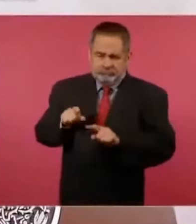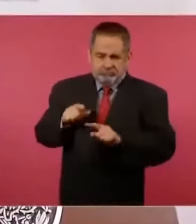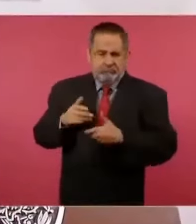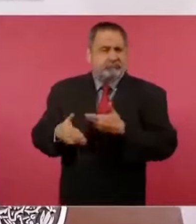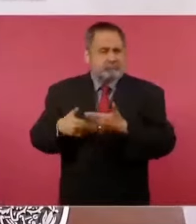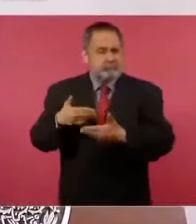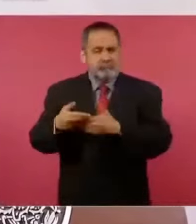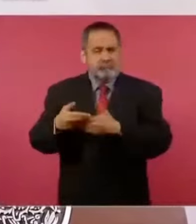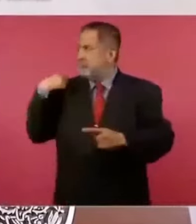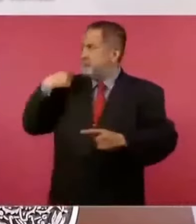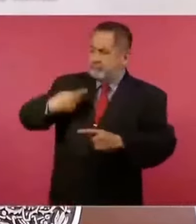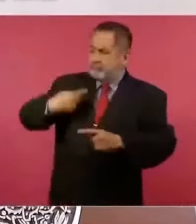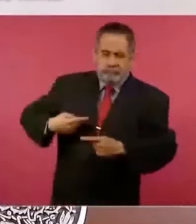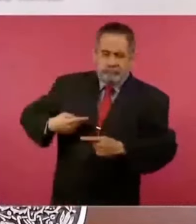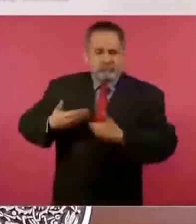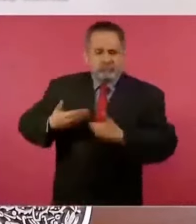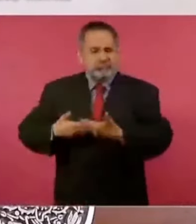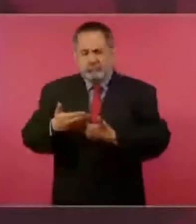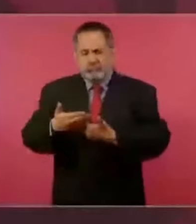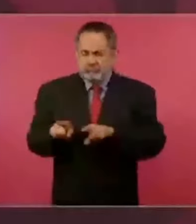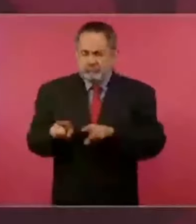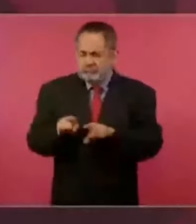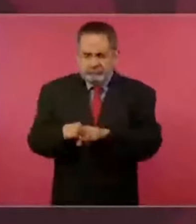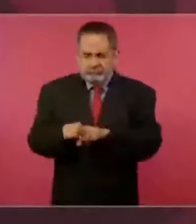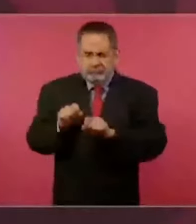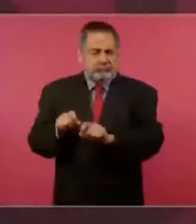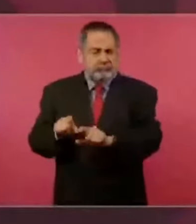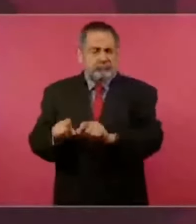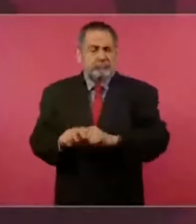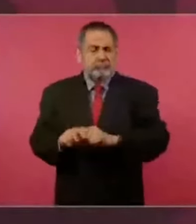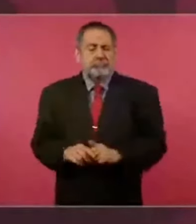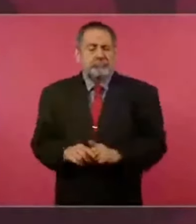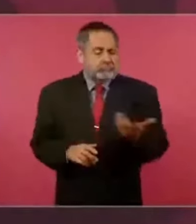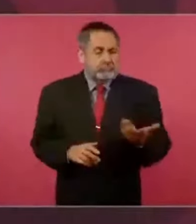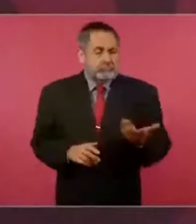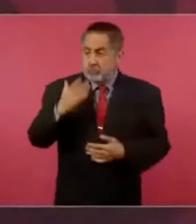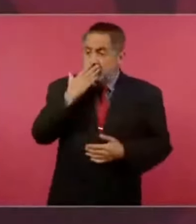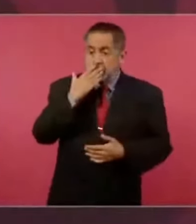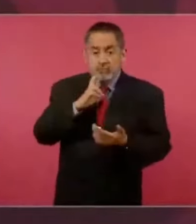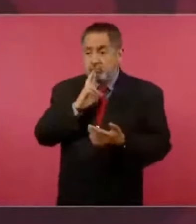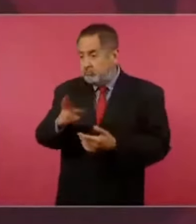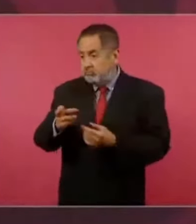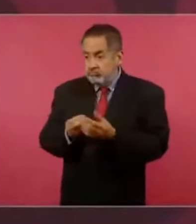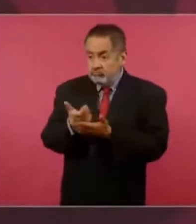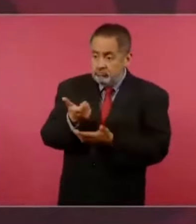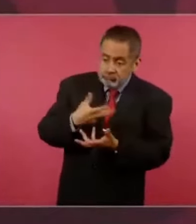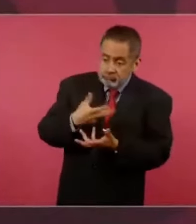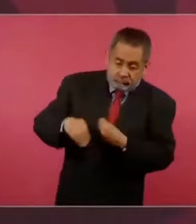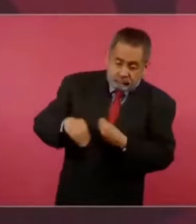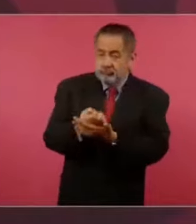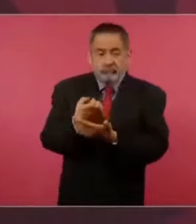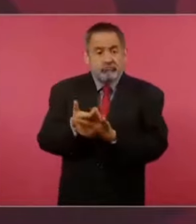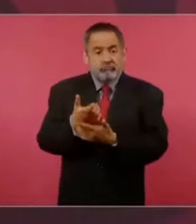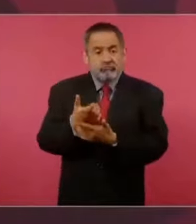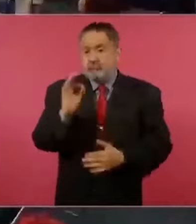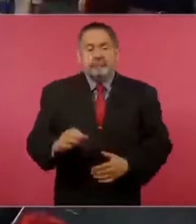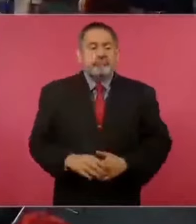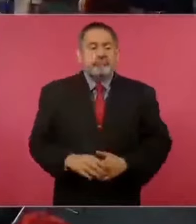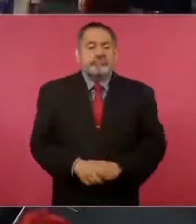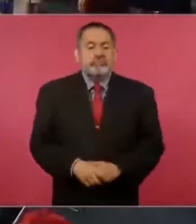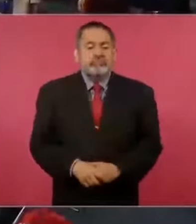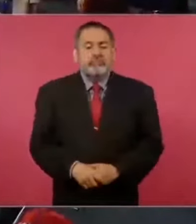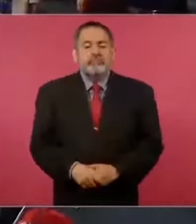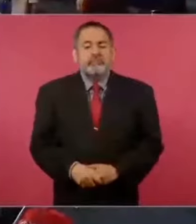venido aplicando y que ha dado muy buenos resultados. ¿A qué atribuye